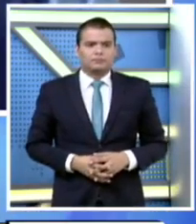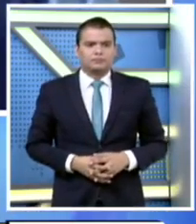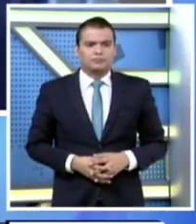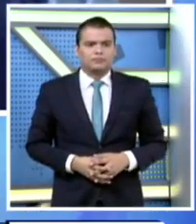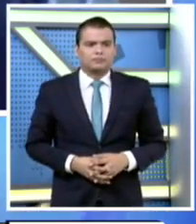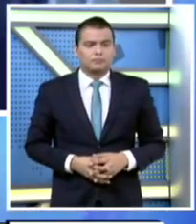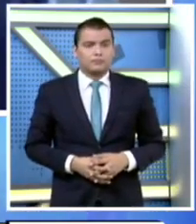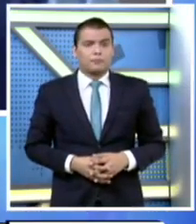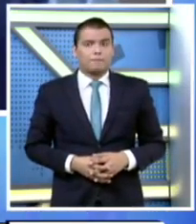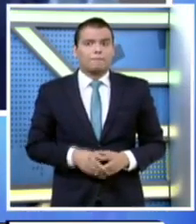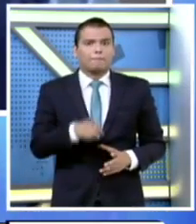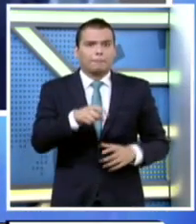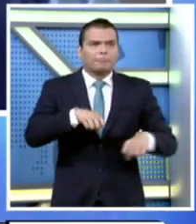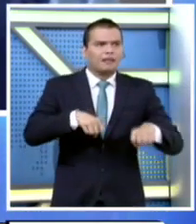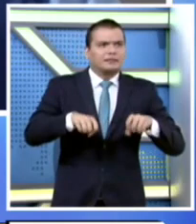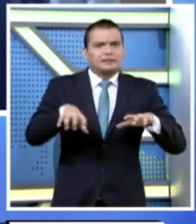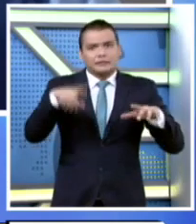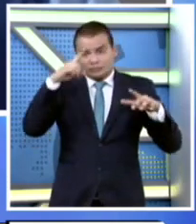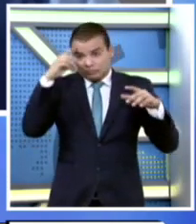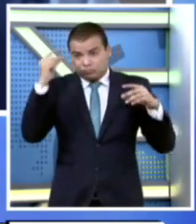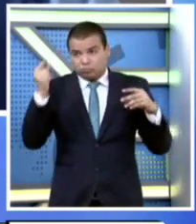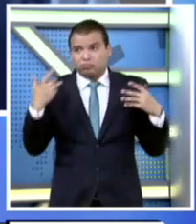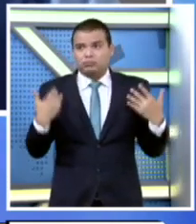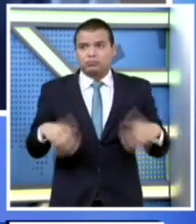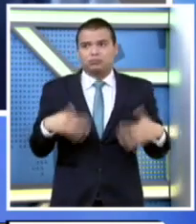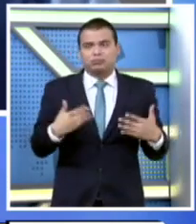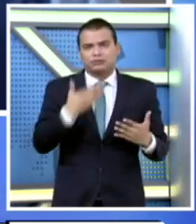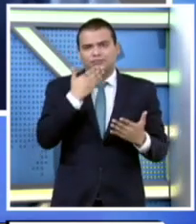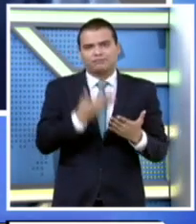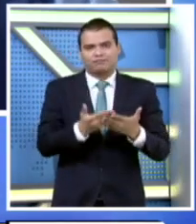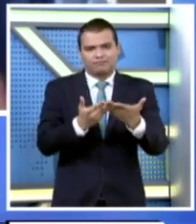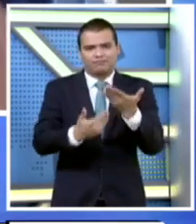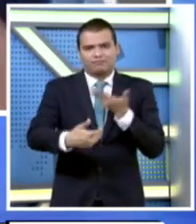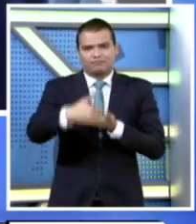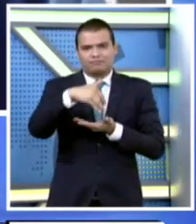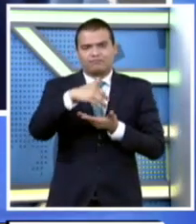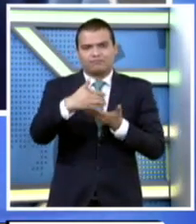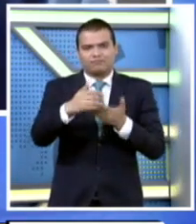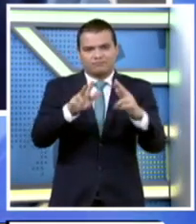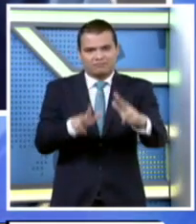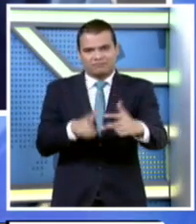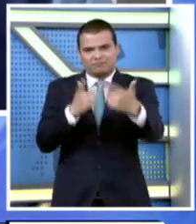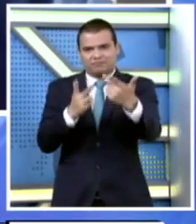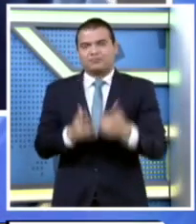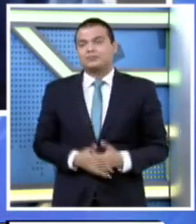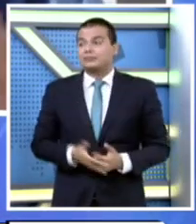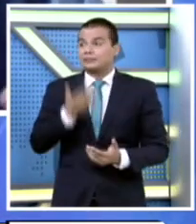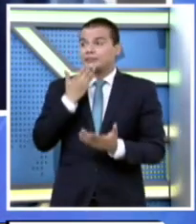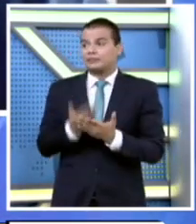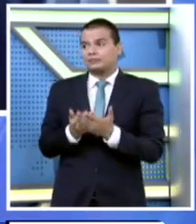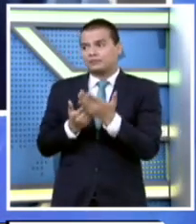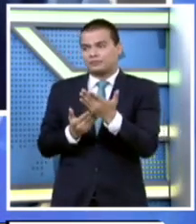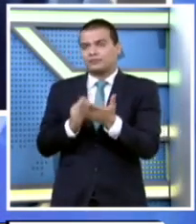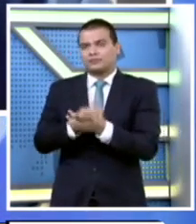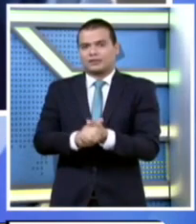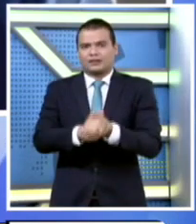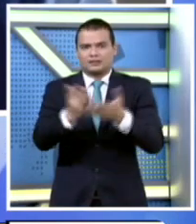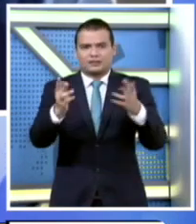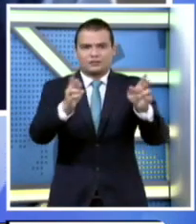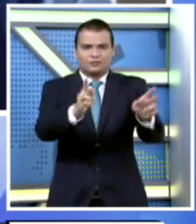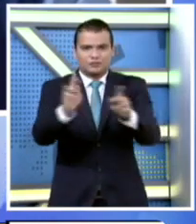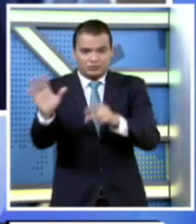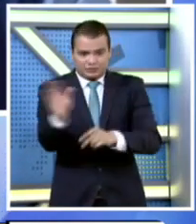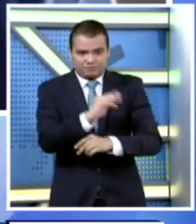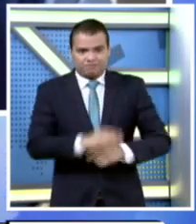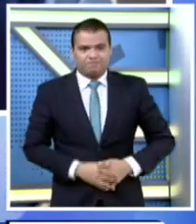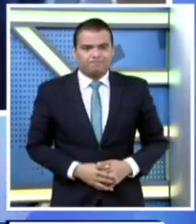Alcalde, sabemos de sus ocupaciones. Muchas gracias por estar en 90 Minutos. No, muchas gracias a usted, Gerardo. Un saludo muy especial para 90